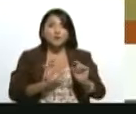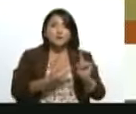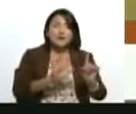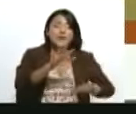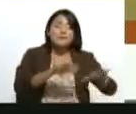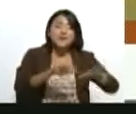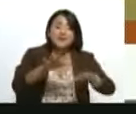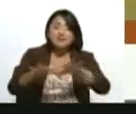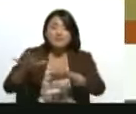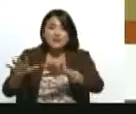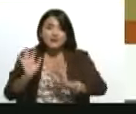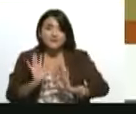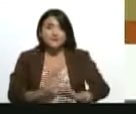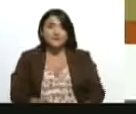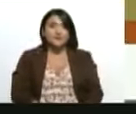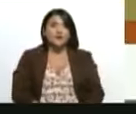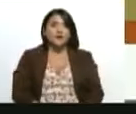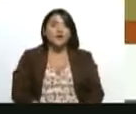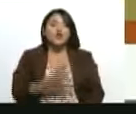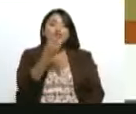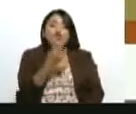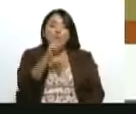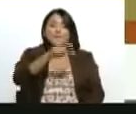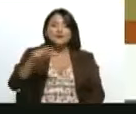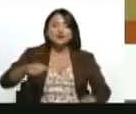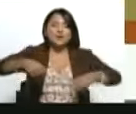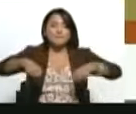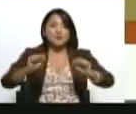al menos 2 motorizados